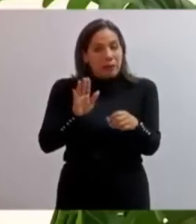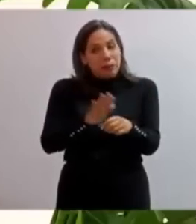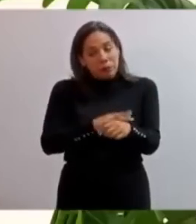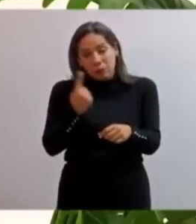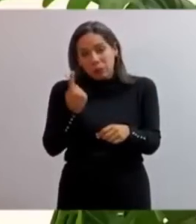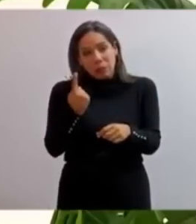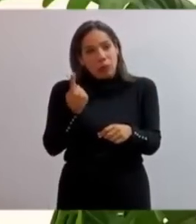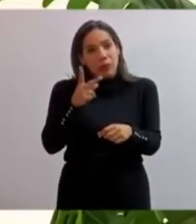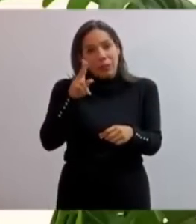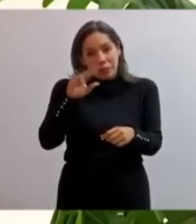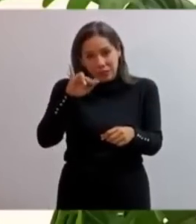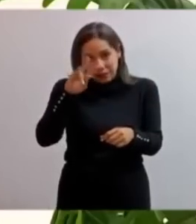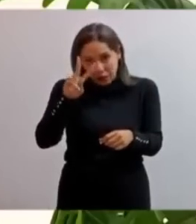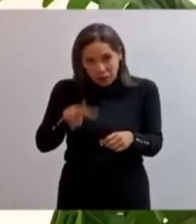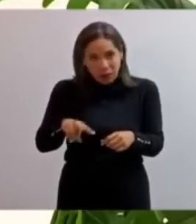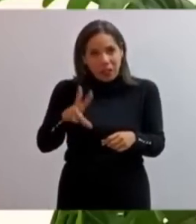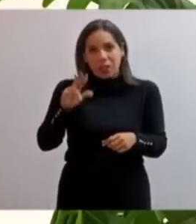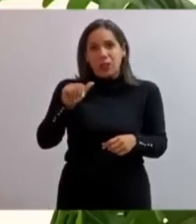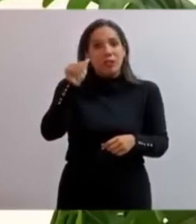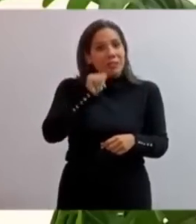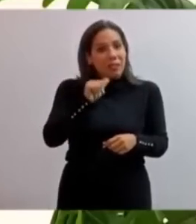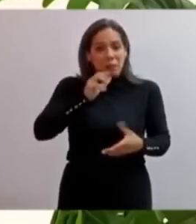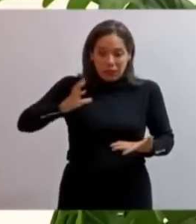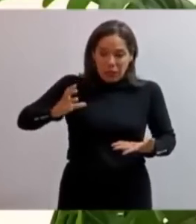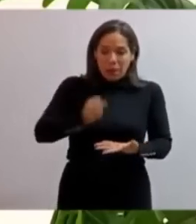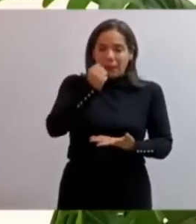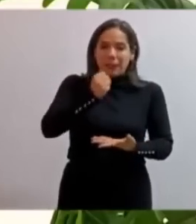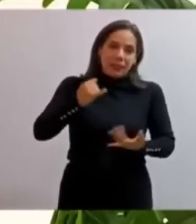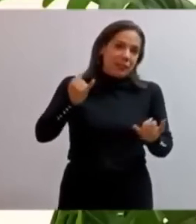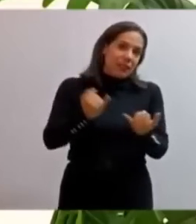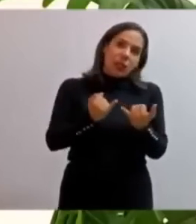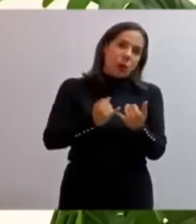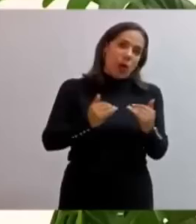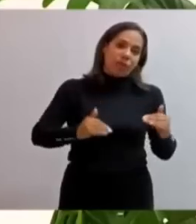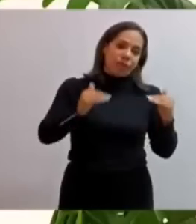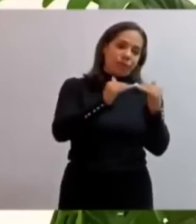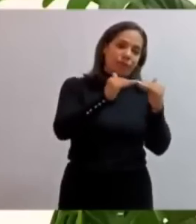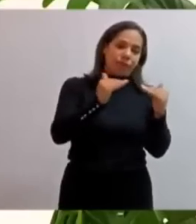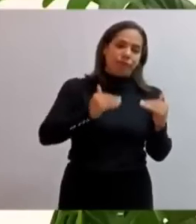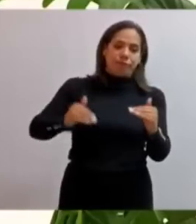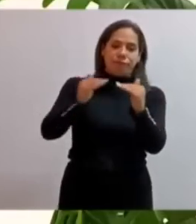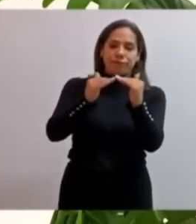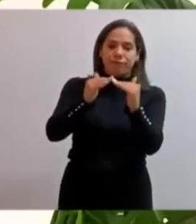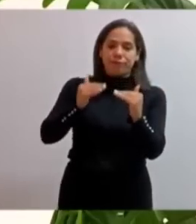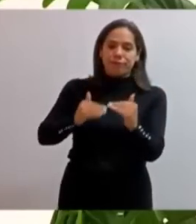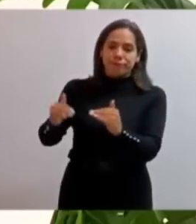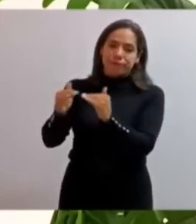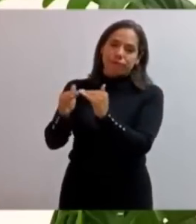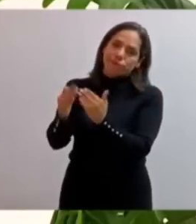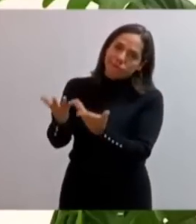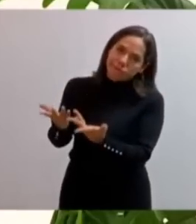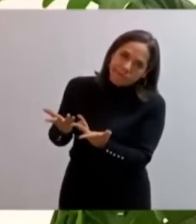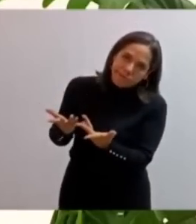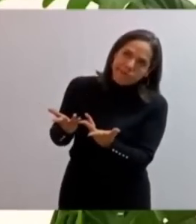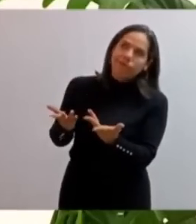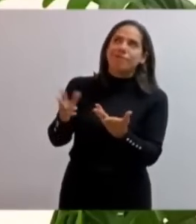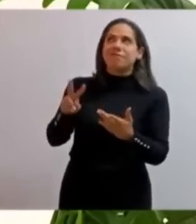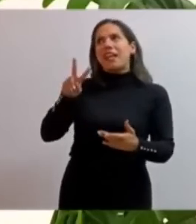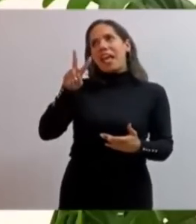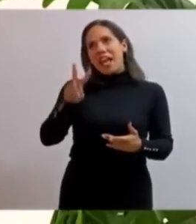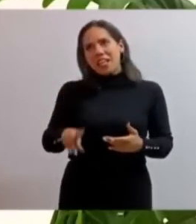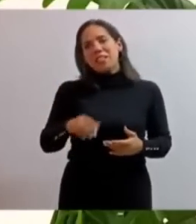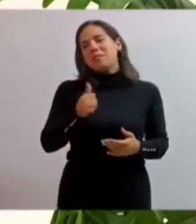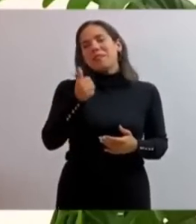logramos con todos los estudiantes este ritmo, porque siempre tenemos alguien al que tenemos que atender de otra